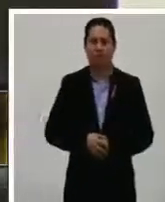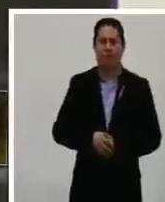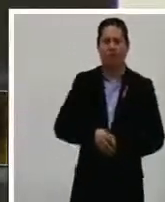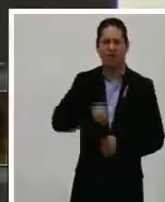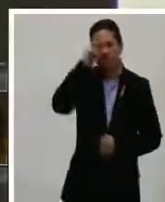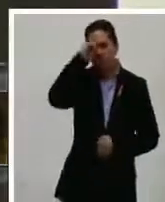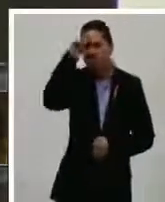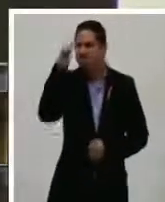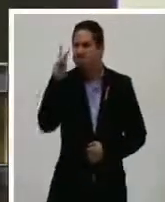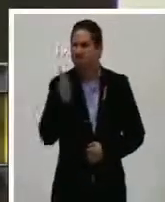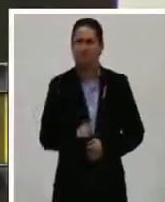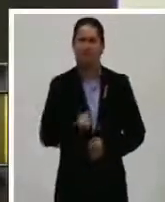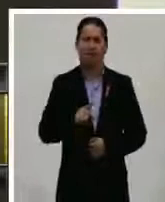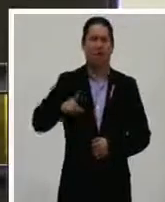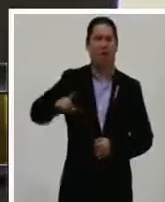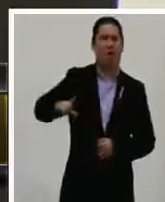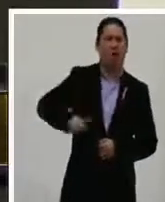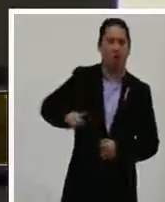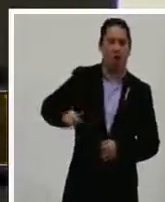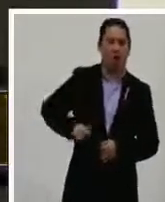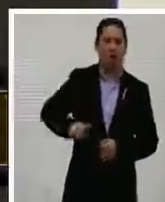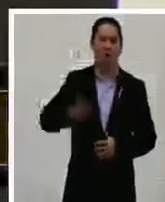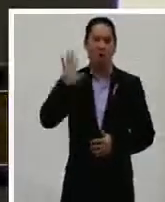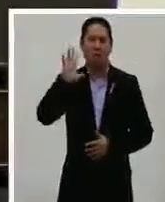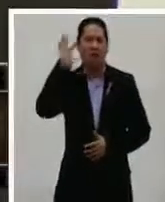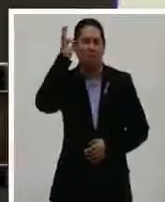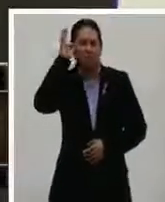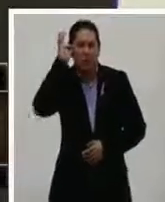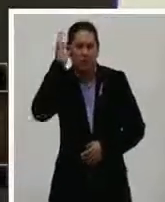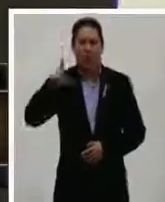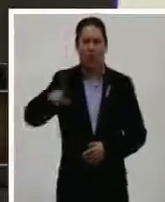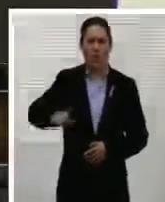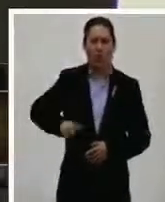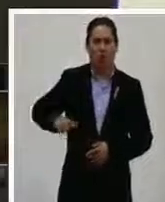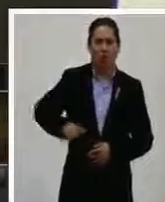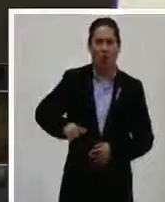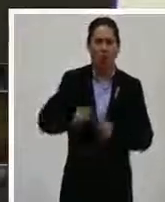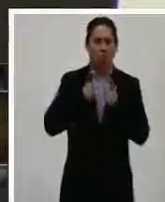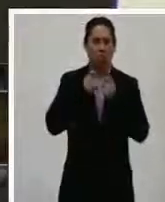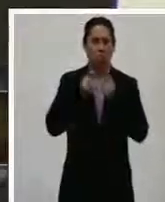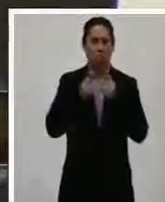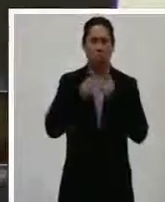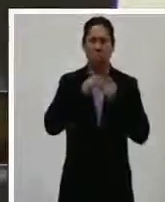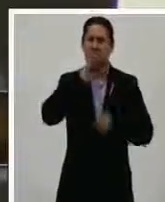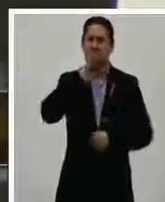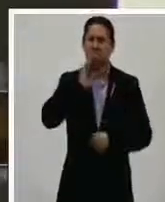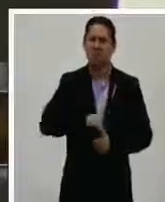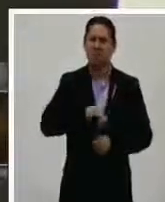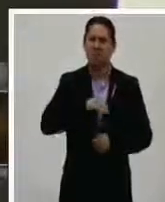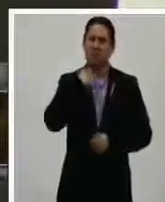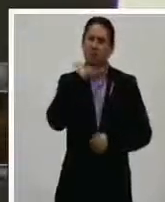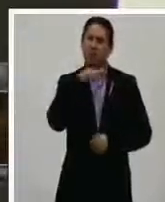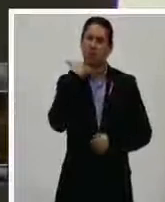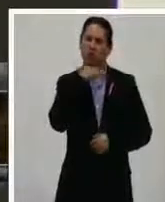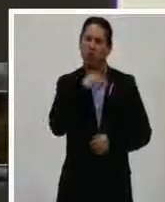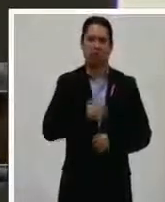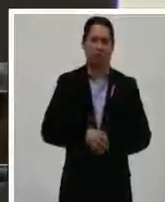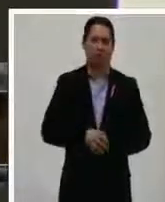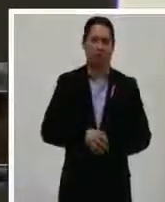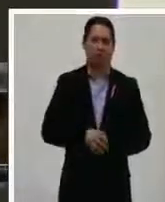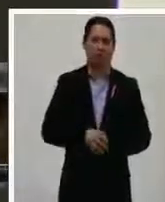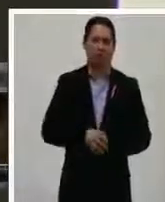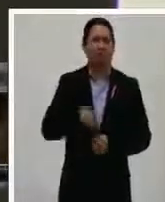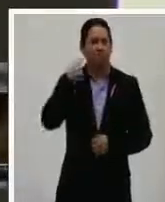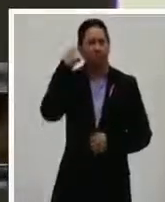y decadente de gobiernos que hicieron del servicio público un manejo inadecuado en donde